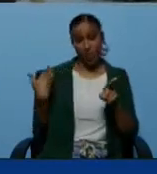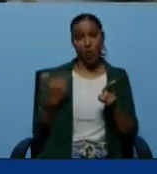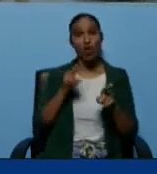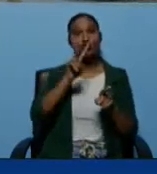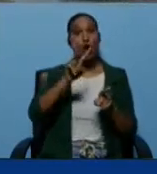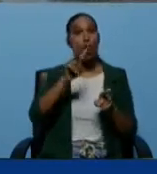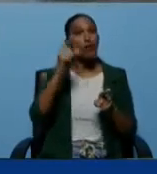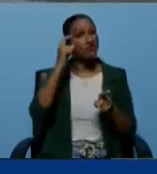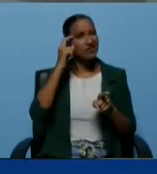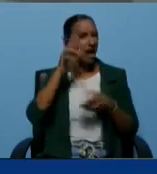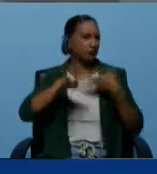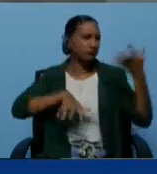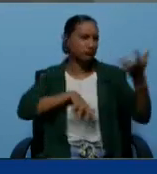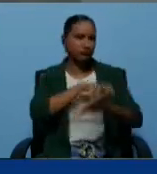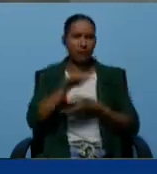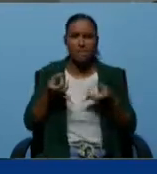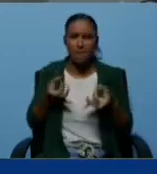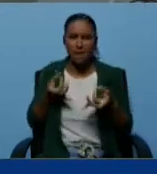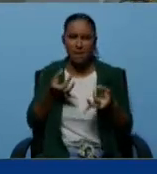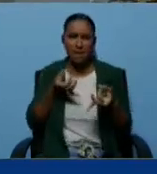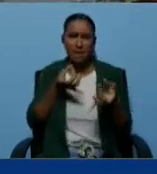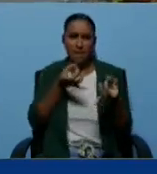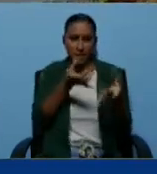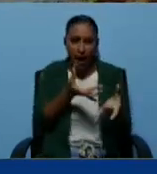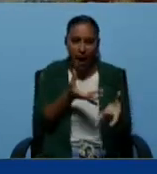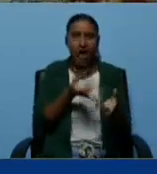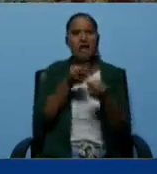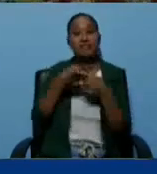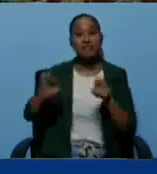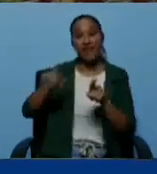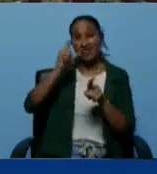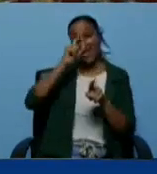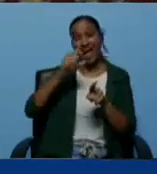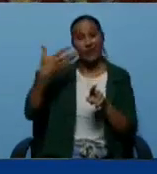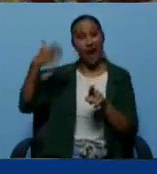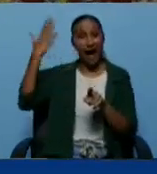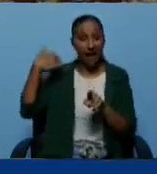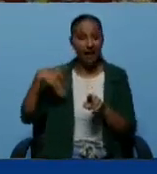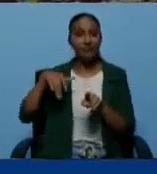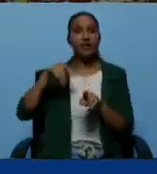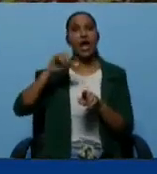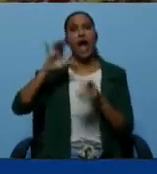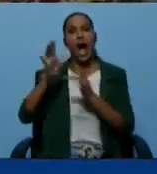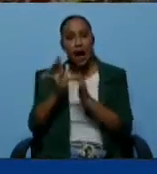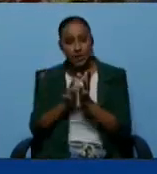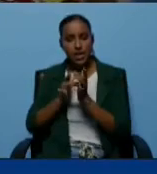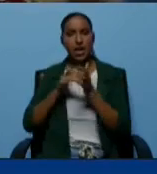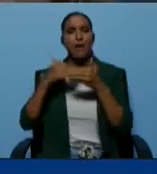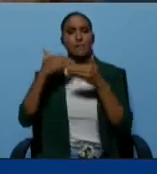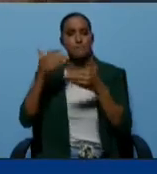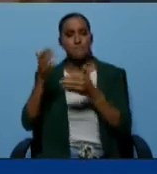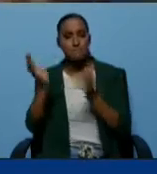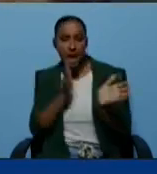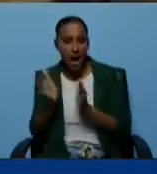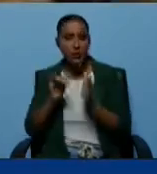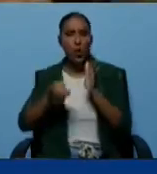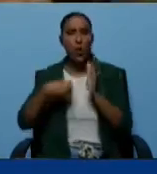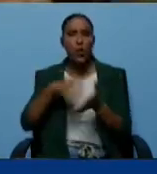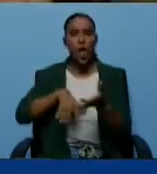desató particularmente entre los días 29 y 30 de julio, cuando ocurrieron, y es bueno esta cifra